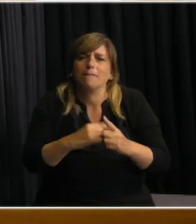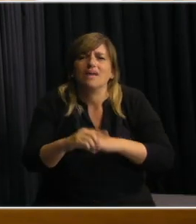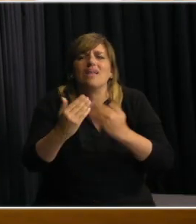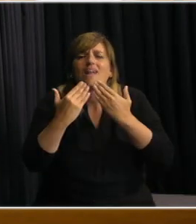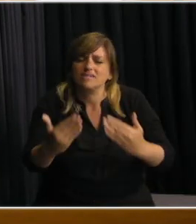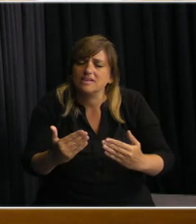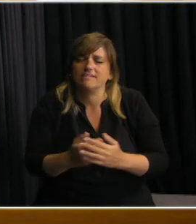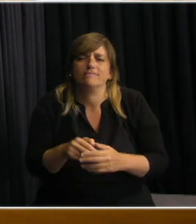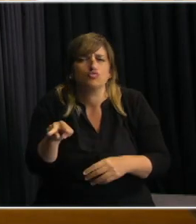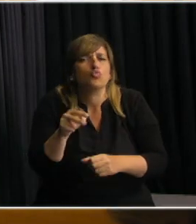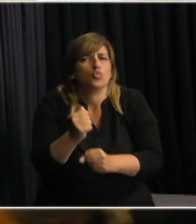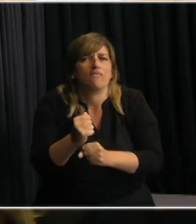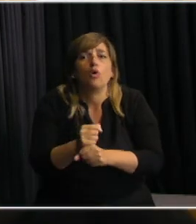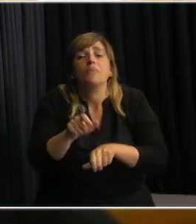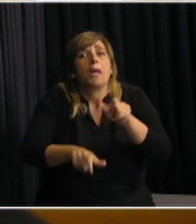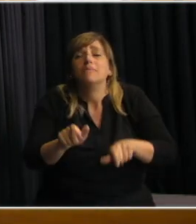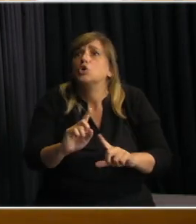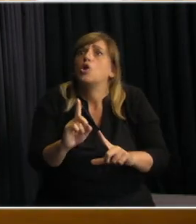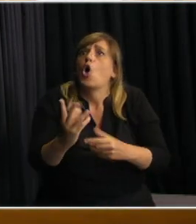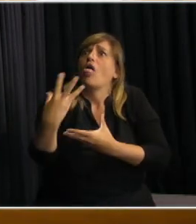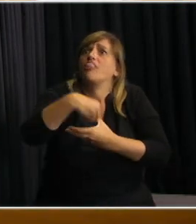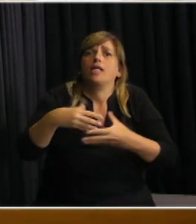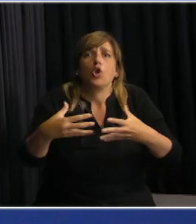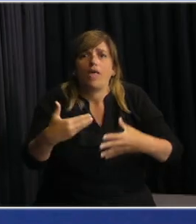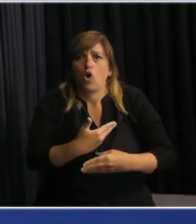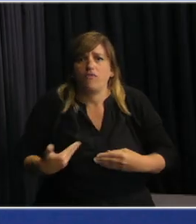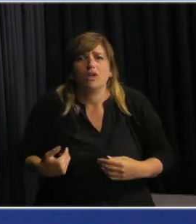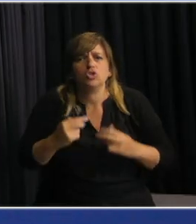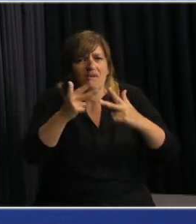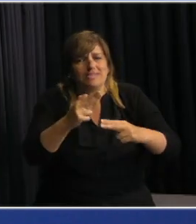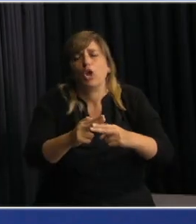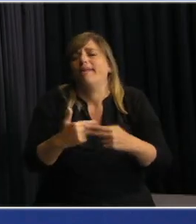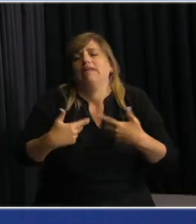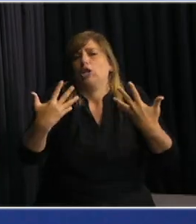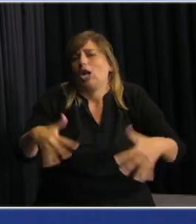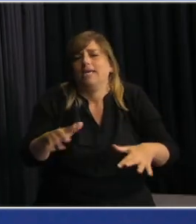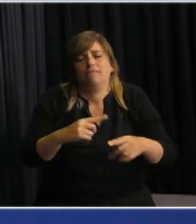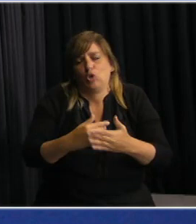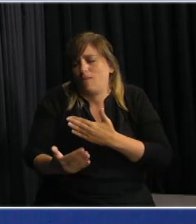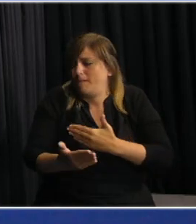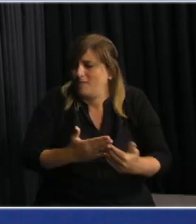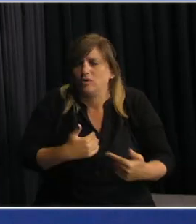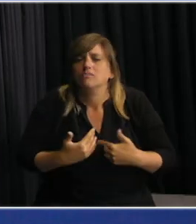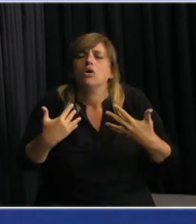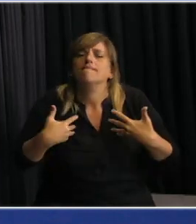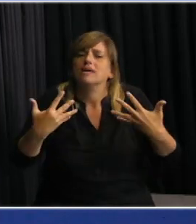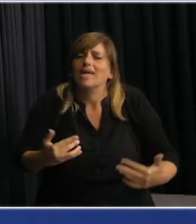Y gente que no participa del gobierno, que yo sé que ahora cuando los nombre no le va a gustar, pero me parece